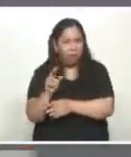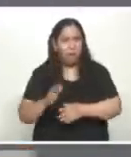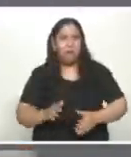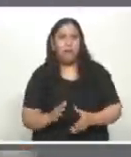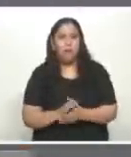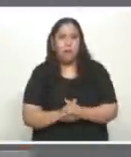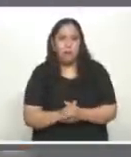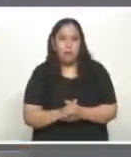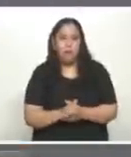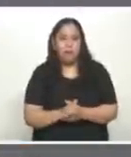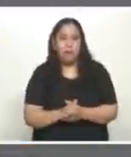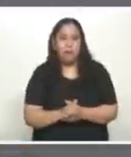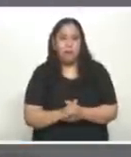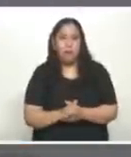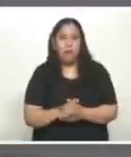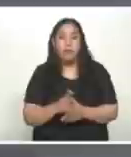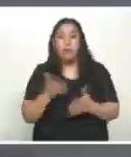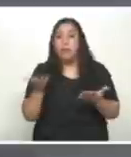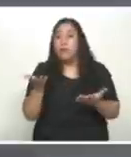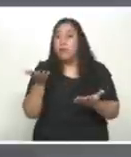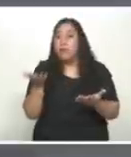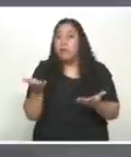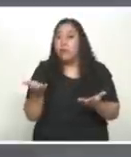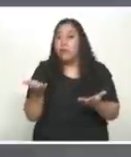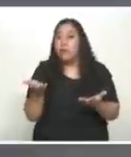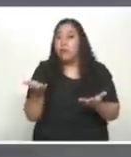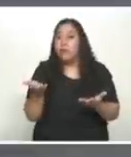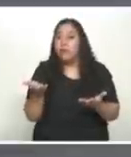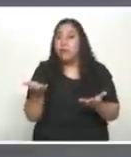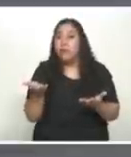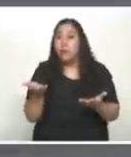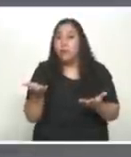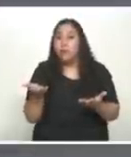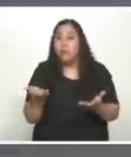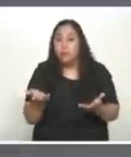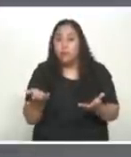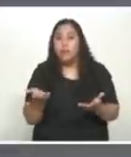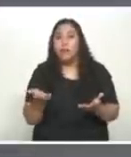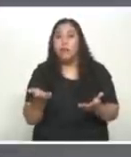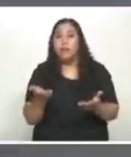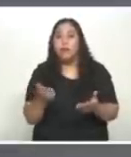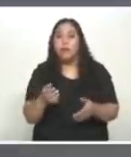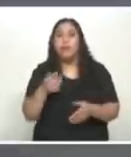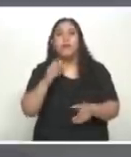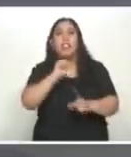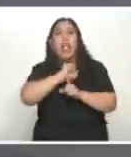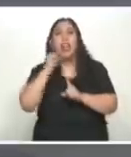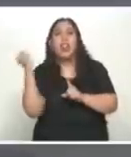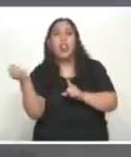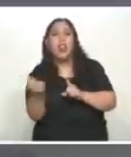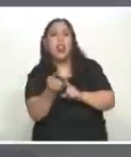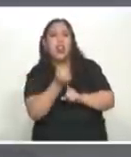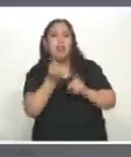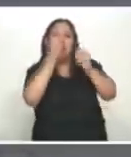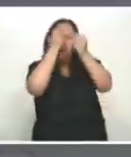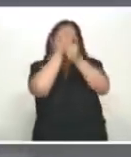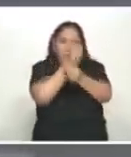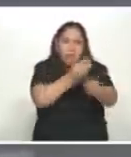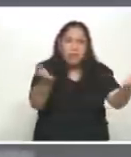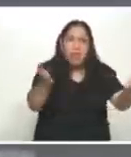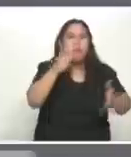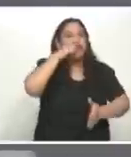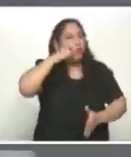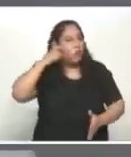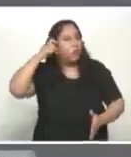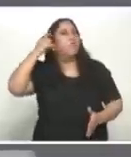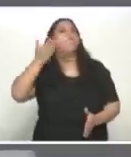Entonces, ¿qué es lo que ganó Xiomara? El poder moral de indicarle a la sociedad su rumbo y su camino. Y eso es lo que está haciendo con